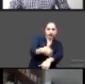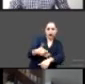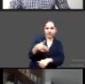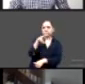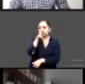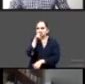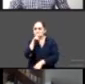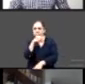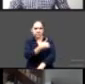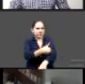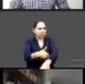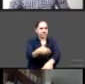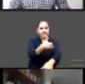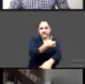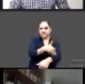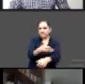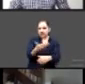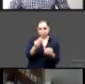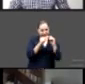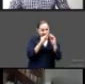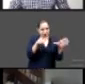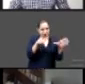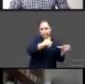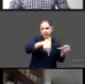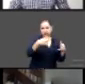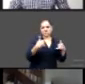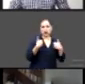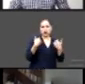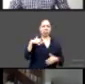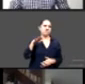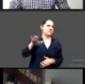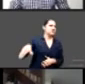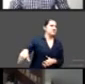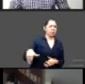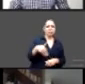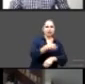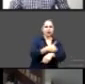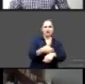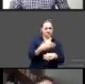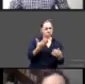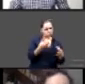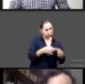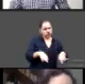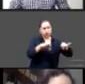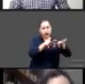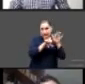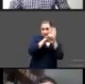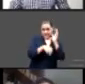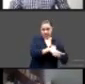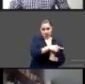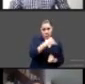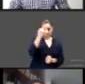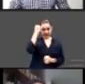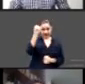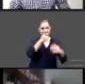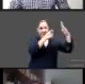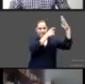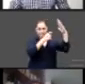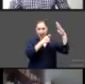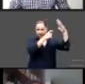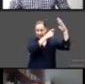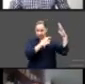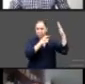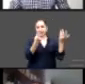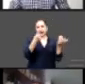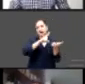el volar las culebrinas, encontrar una forma de recreación, de interactuar y de seguir fortaleciendo estas redes